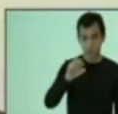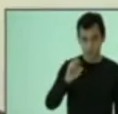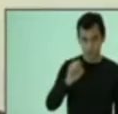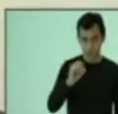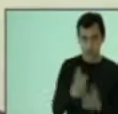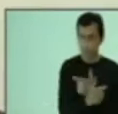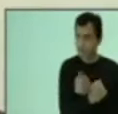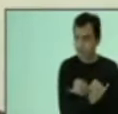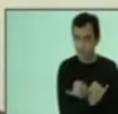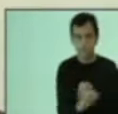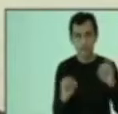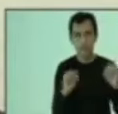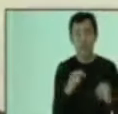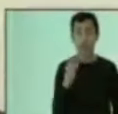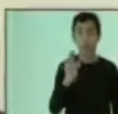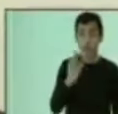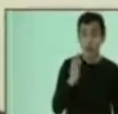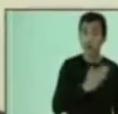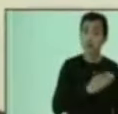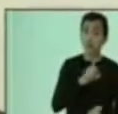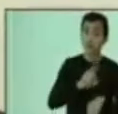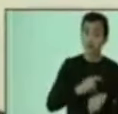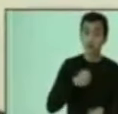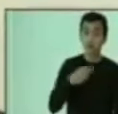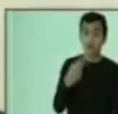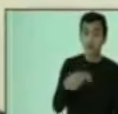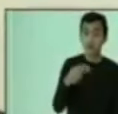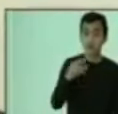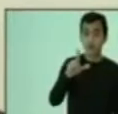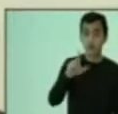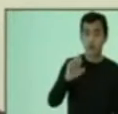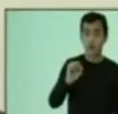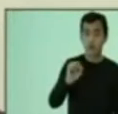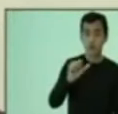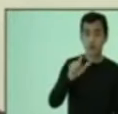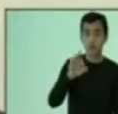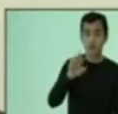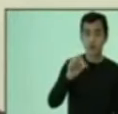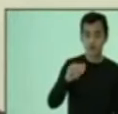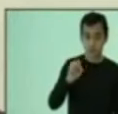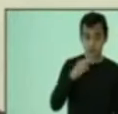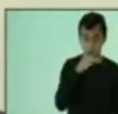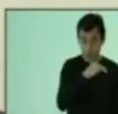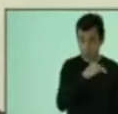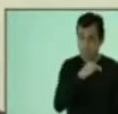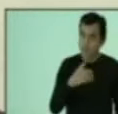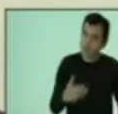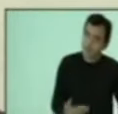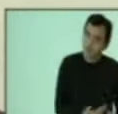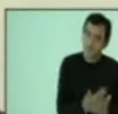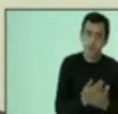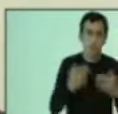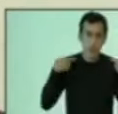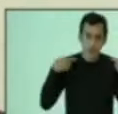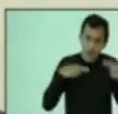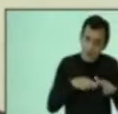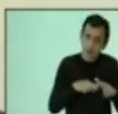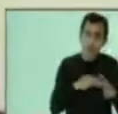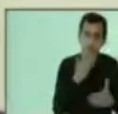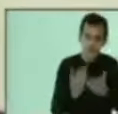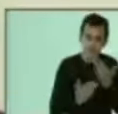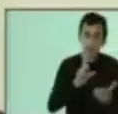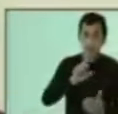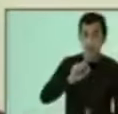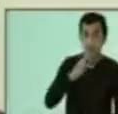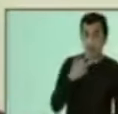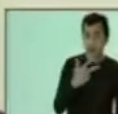buenos días a todos. Mi nombre es Luis Alfonso Falla Bonilla, coatzinteco de nacimiento, docente de profesión, 28 años